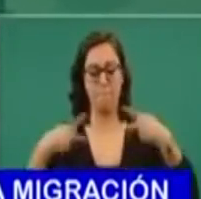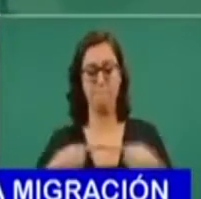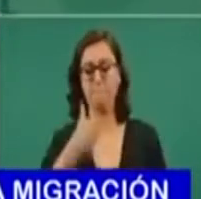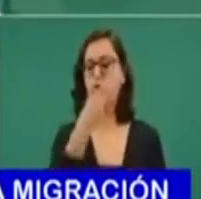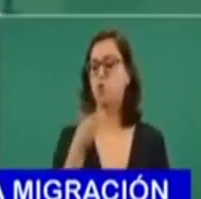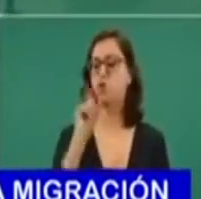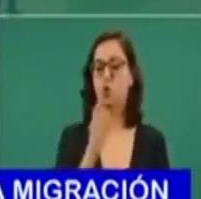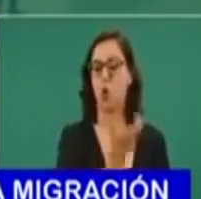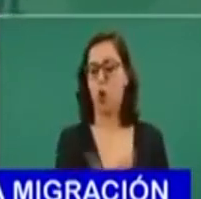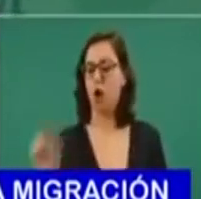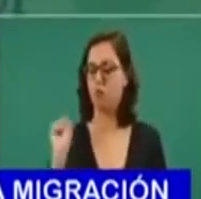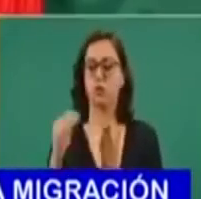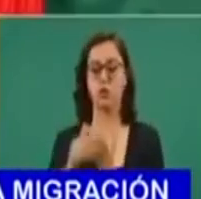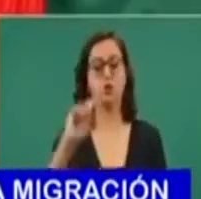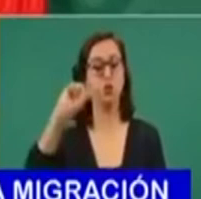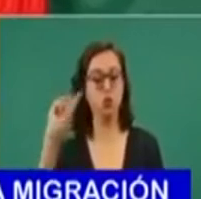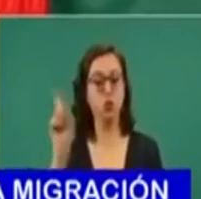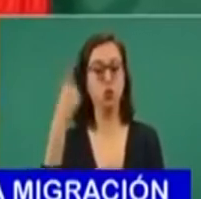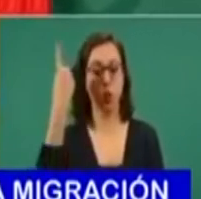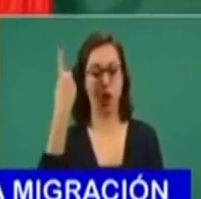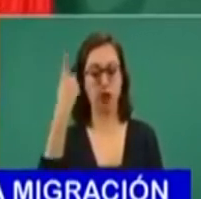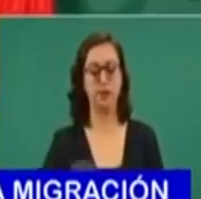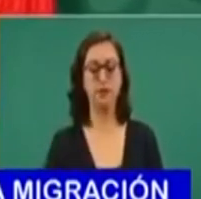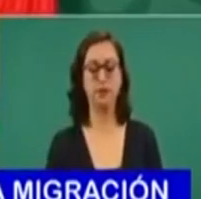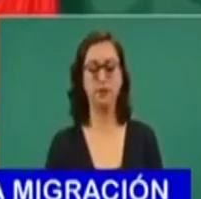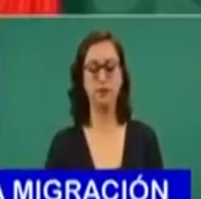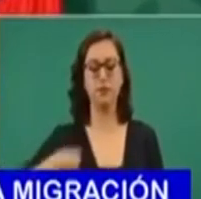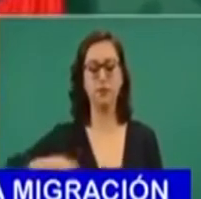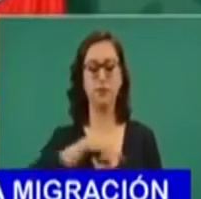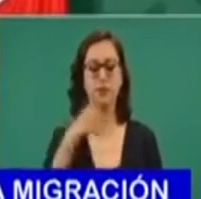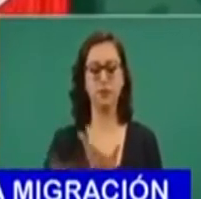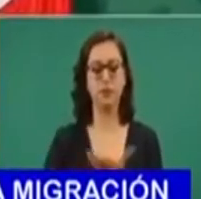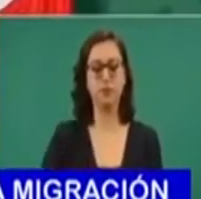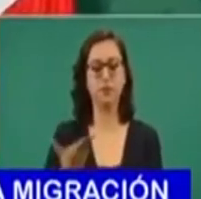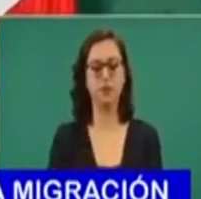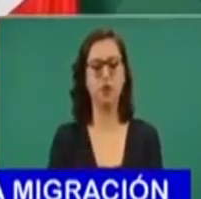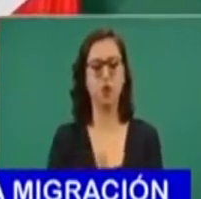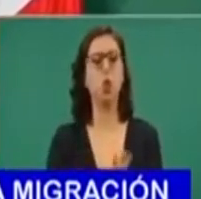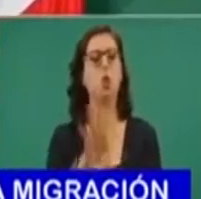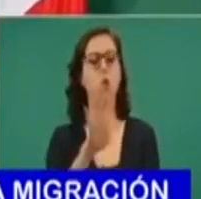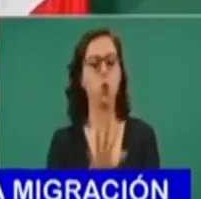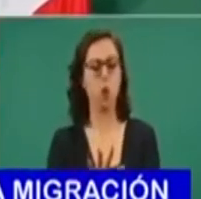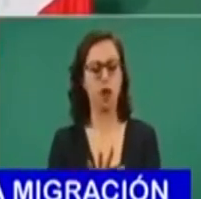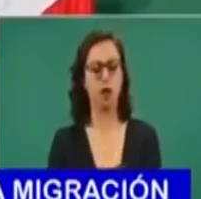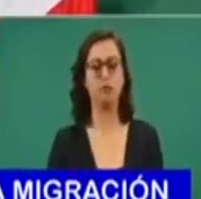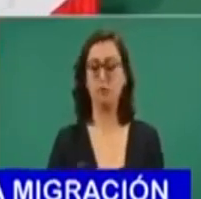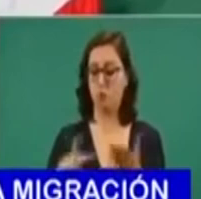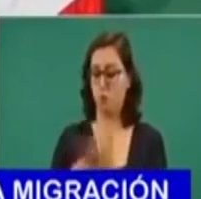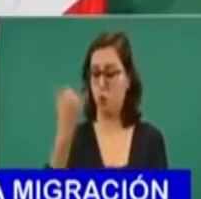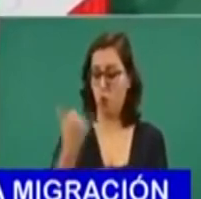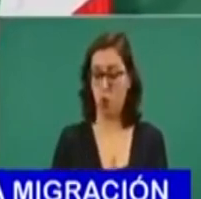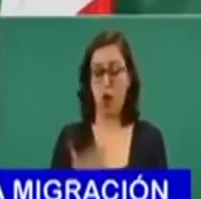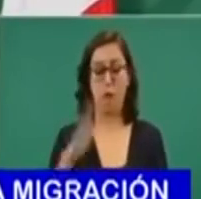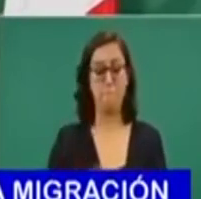en México y Centroamérica. La propuesta es que juntos ampliemos dicho